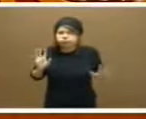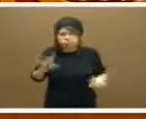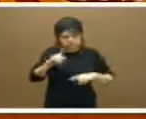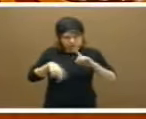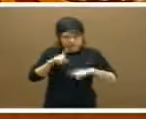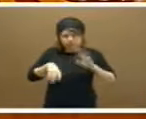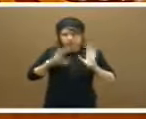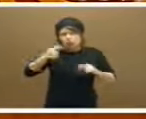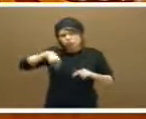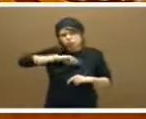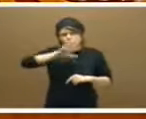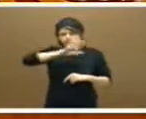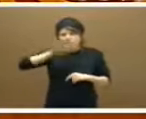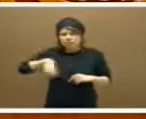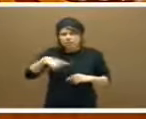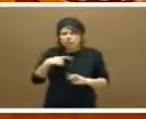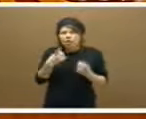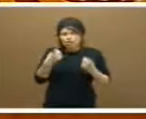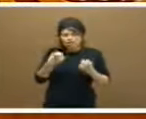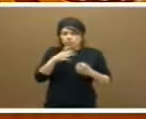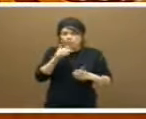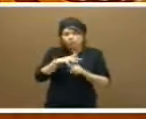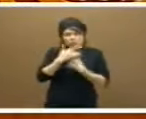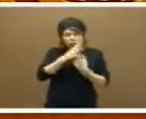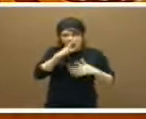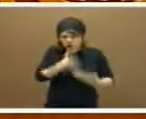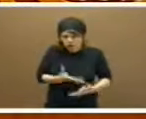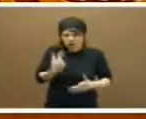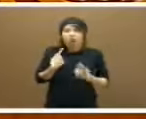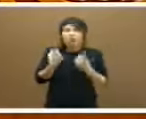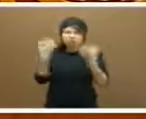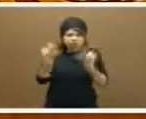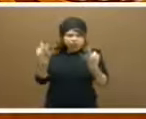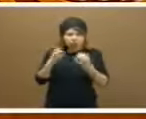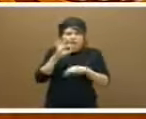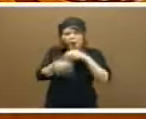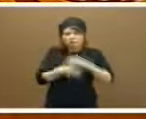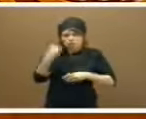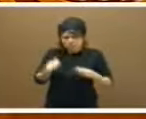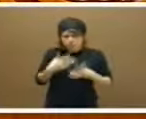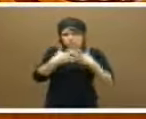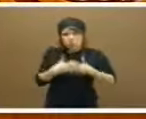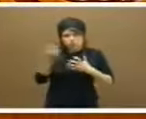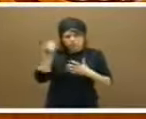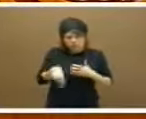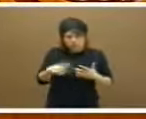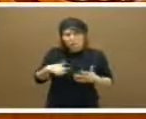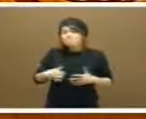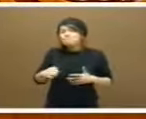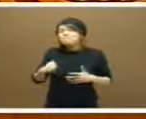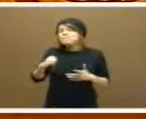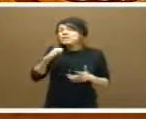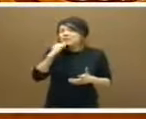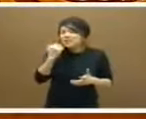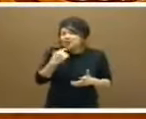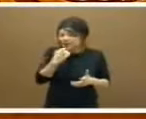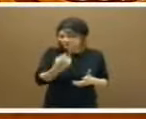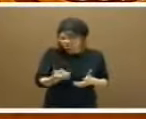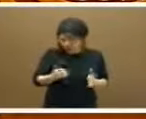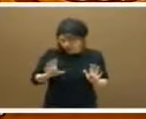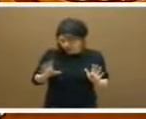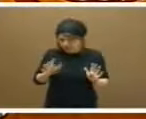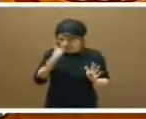parece absolutamente necesario, en la situación en la que estamos, que existan estos órganos, que funcionen, y hasta me atrevería a proponer que quizá